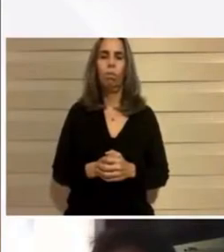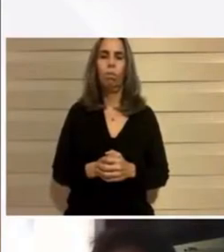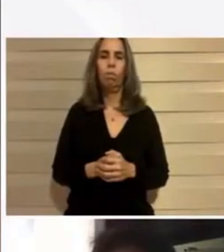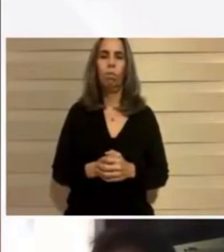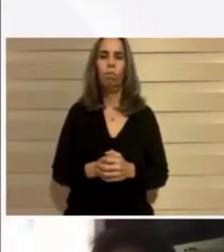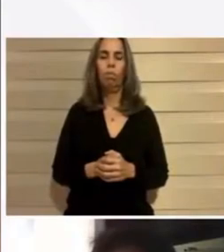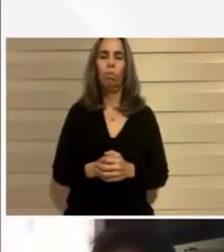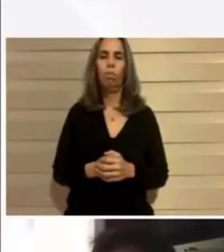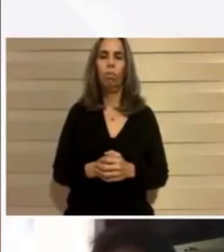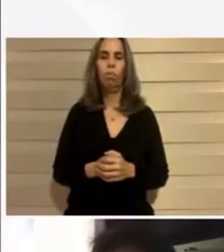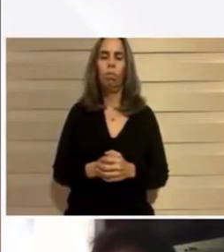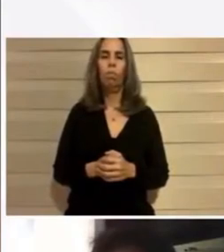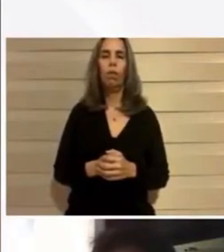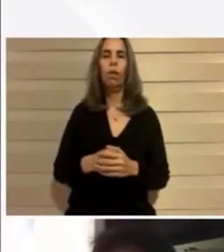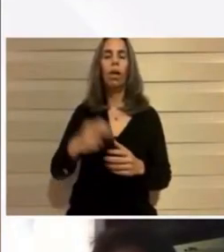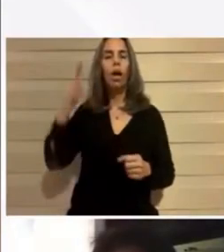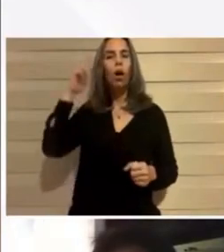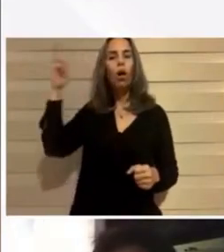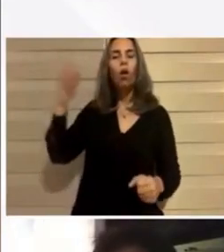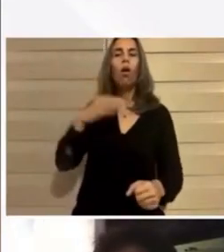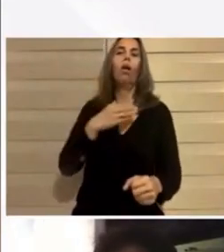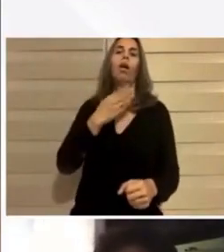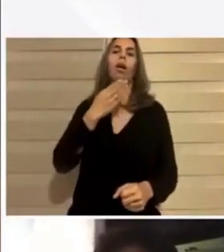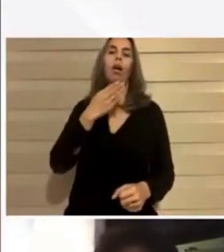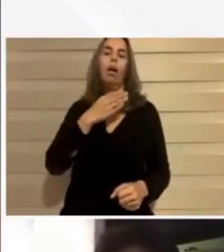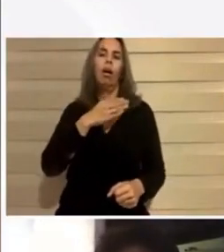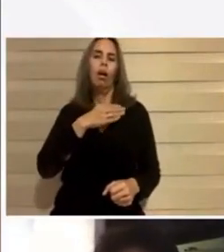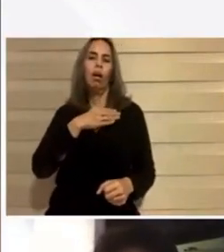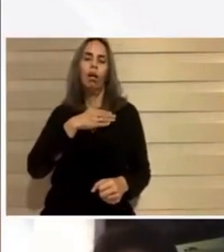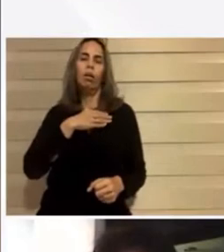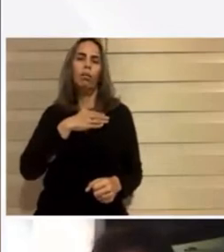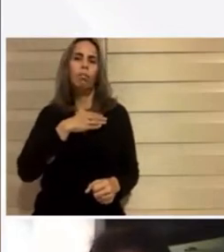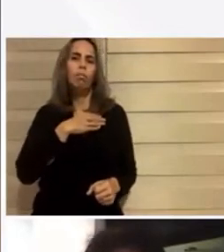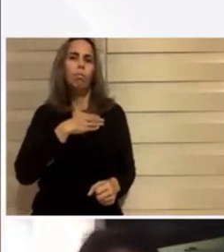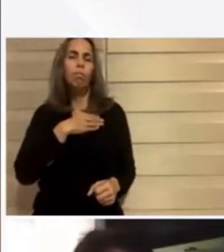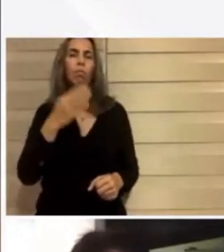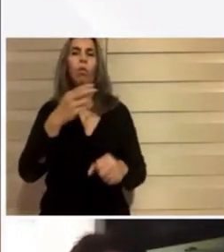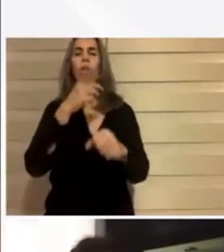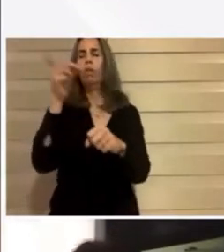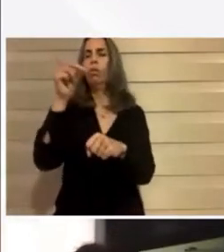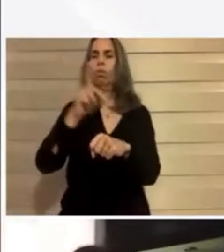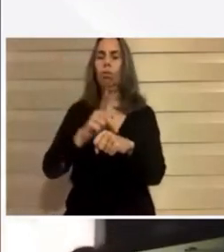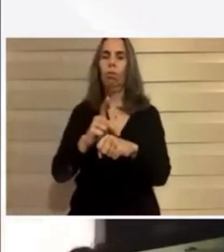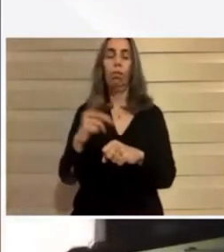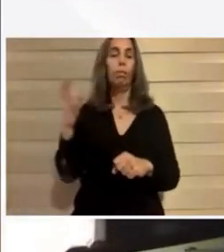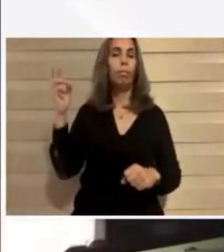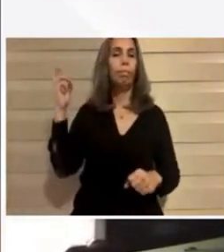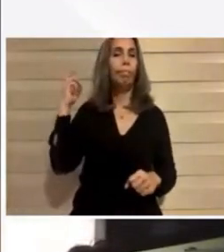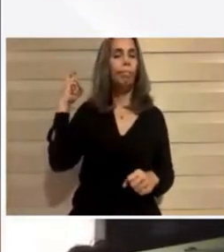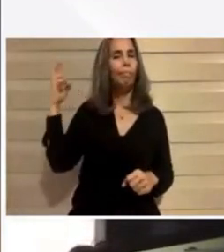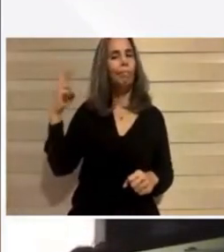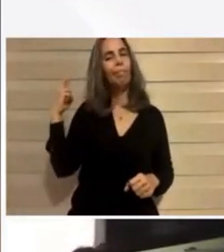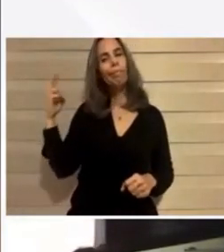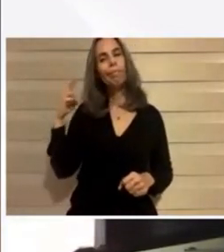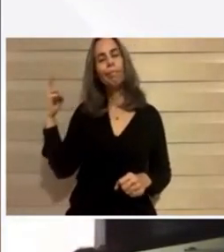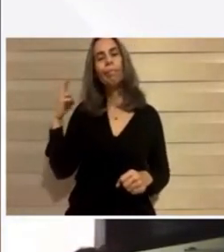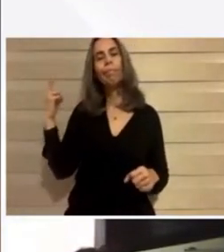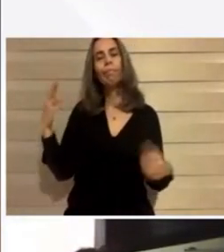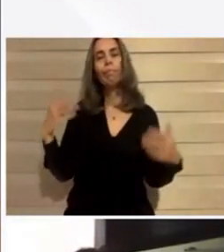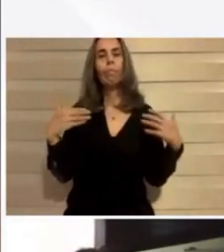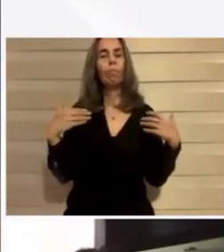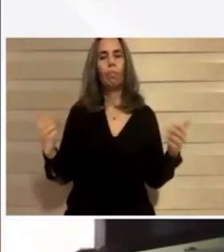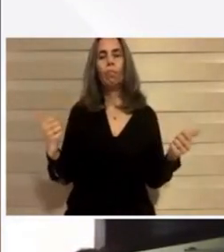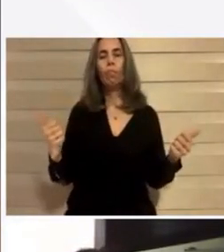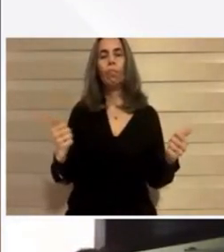Hola, buenos días. Mi nombre es Vania Briseida Conde Mares. Soy de la Escuela Secundaria Técnica número 38. Mi emprendimiento académico es